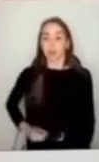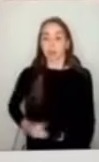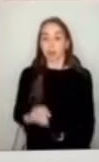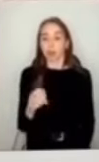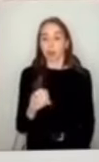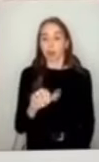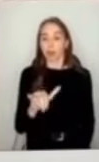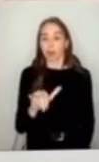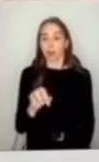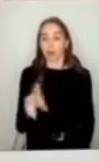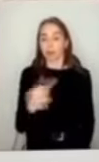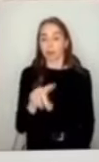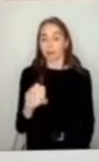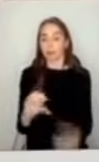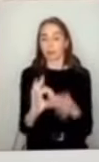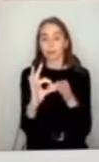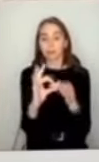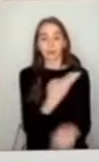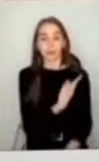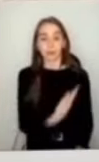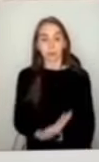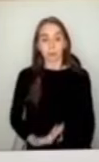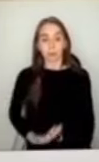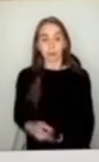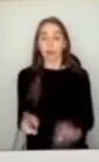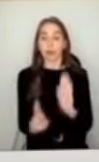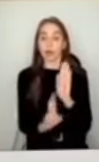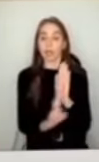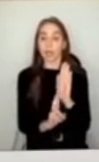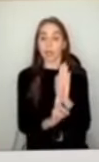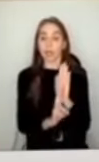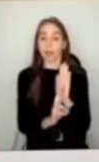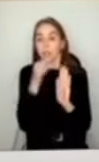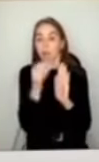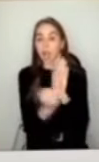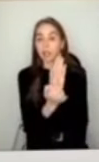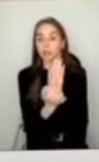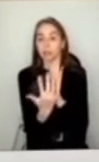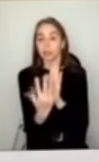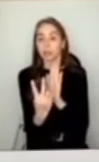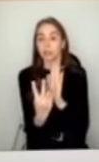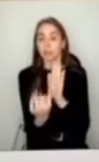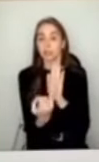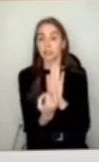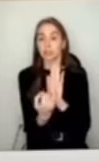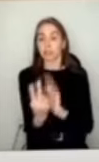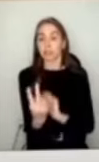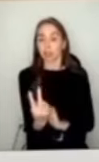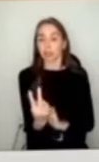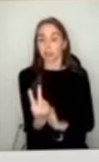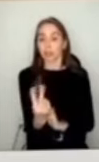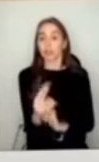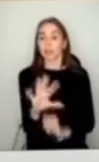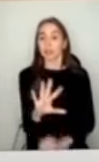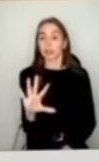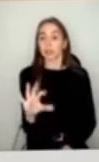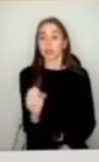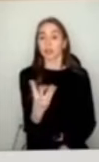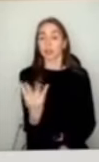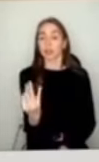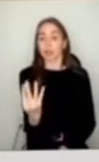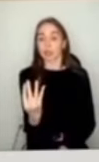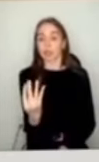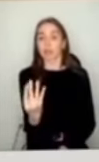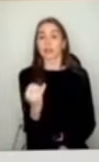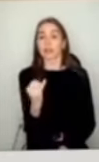Gracias, presidenta. Punto de reglamento, según el artículo 52, inciso 2, 55, número 14, y especialmente el